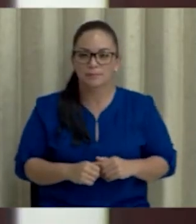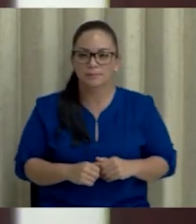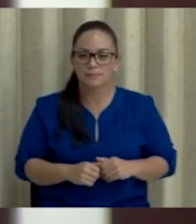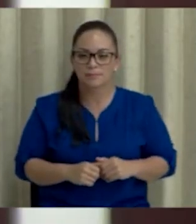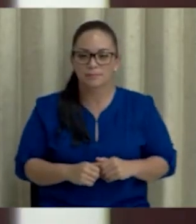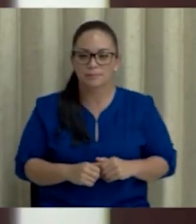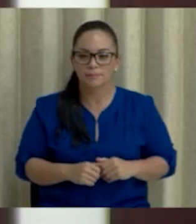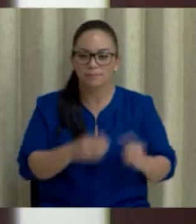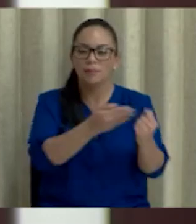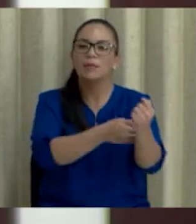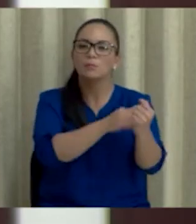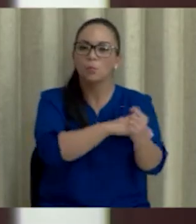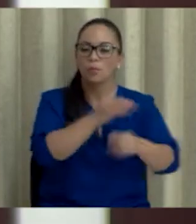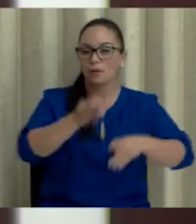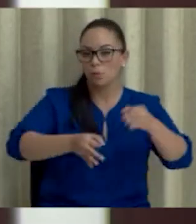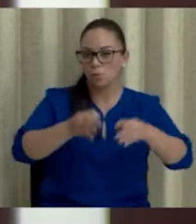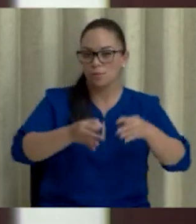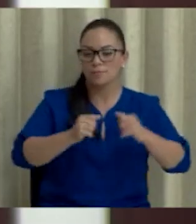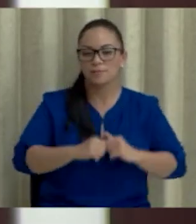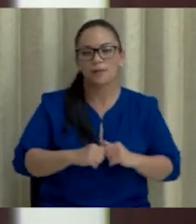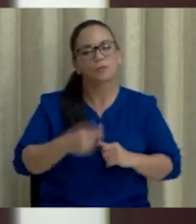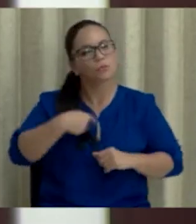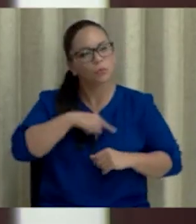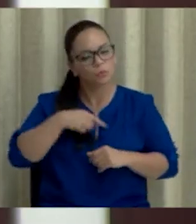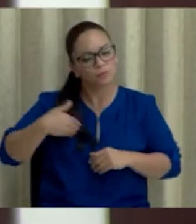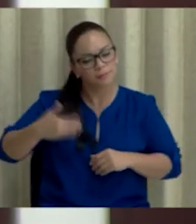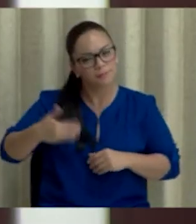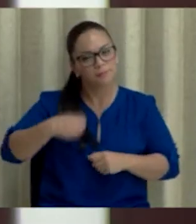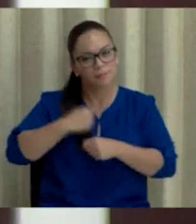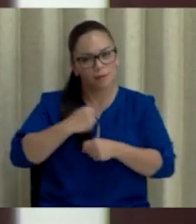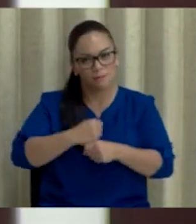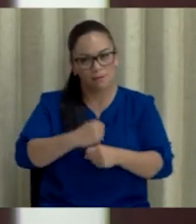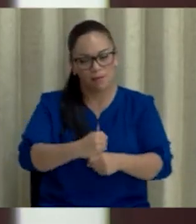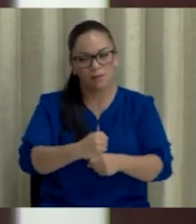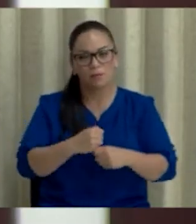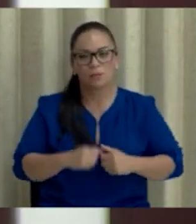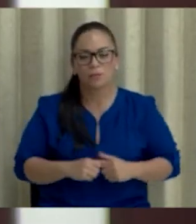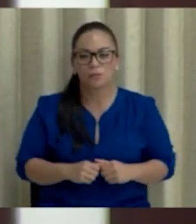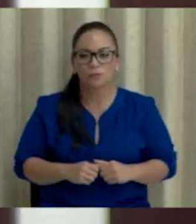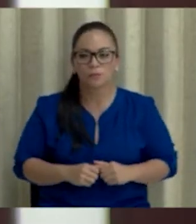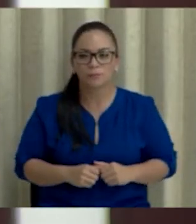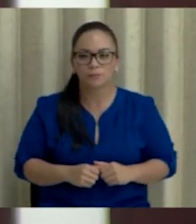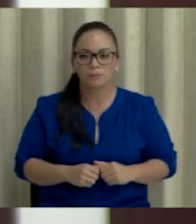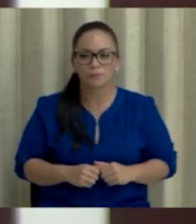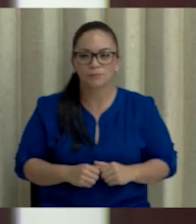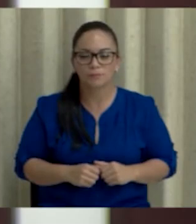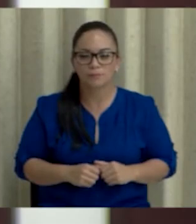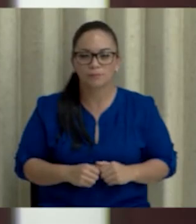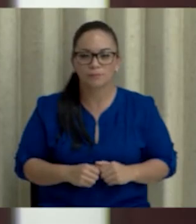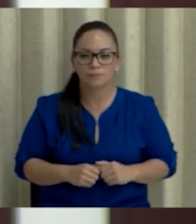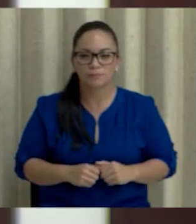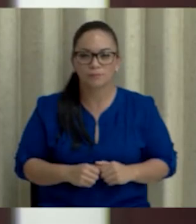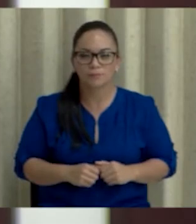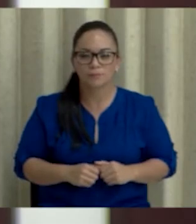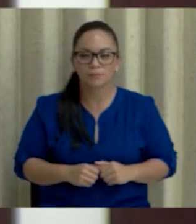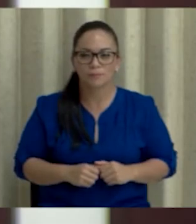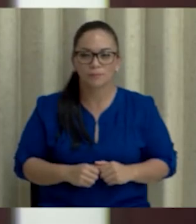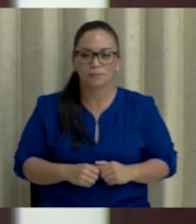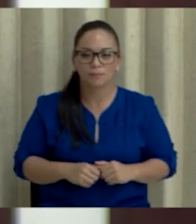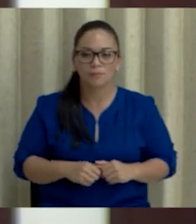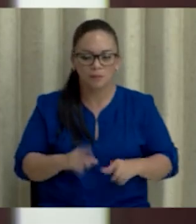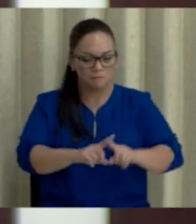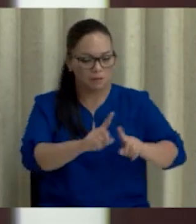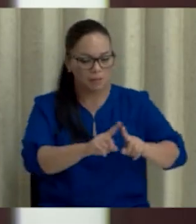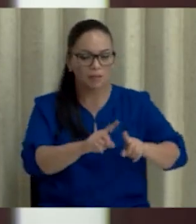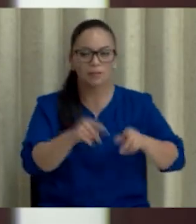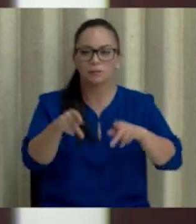costos. En el Poder Judicial hemos venido trabajando a través de nuestros